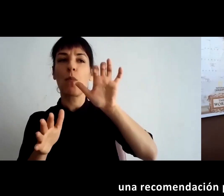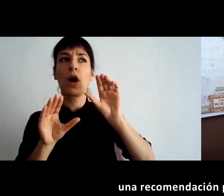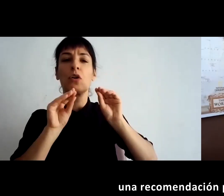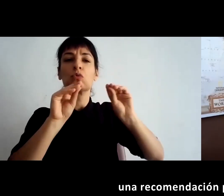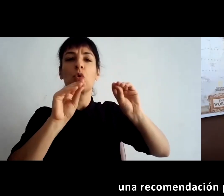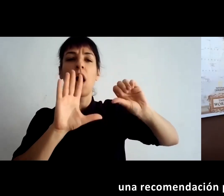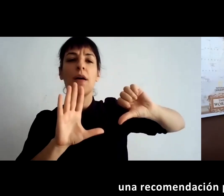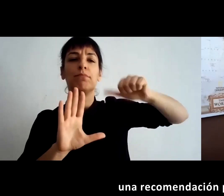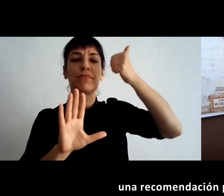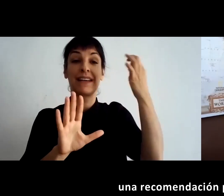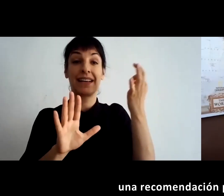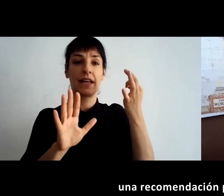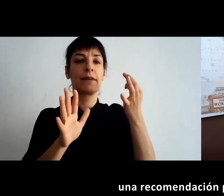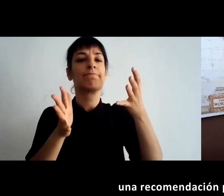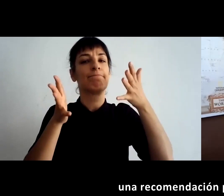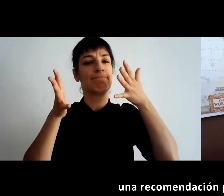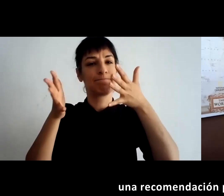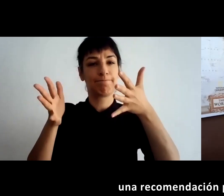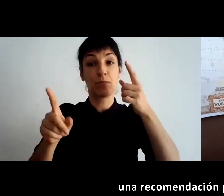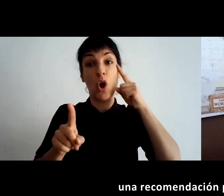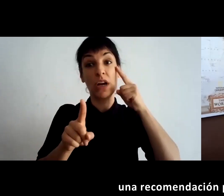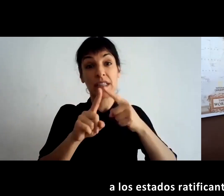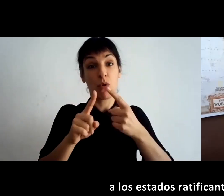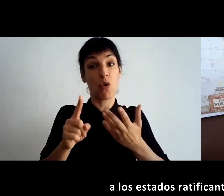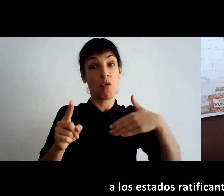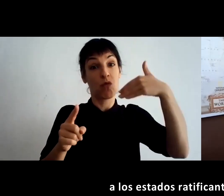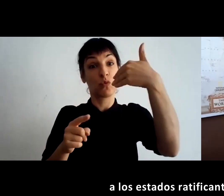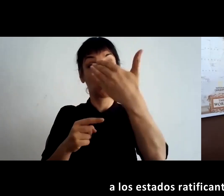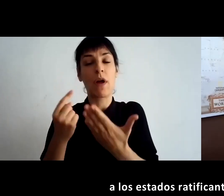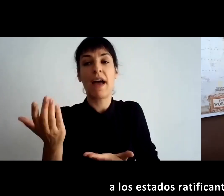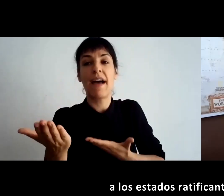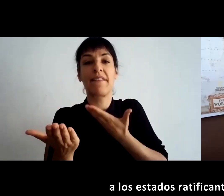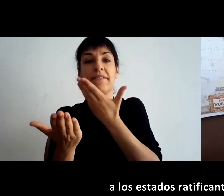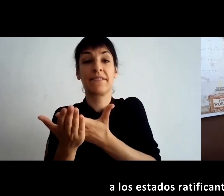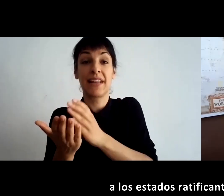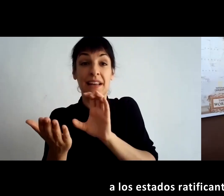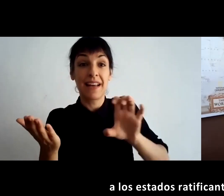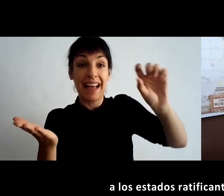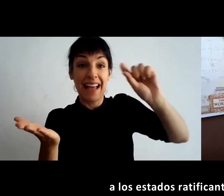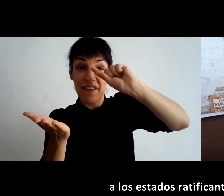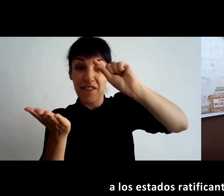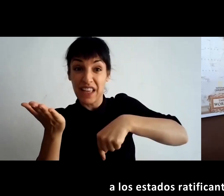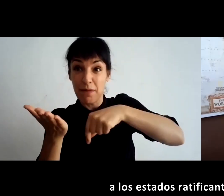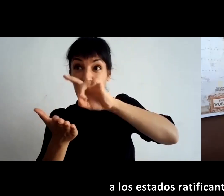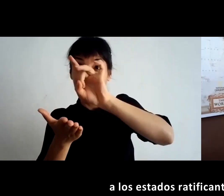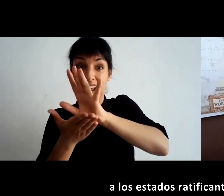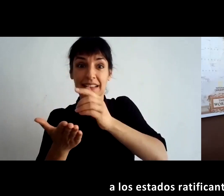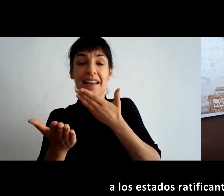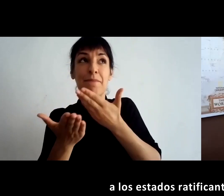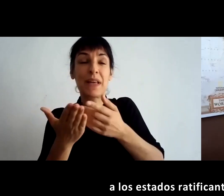para sugerir que en el futuro se pidiera a los estados ratificantes de la Carta que